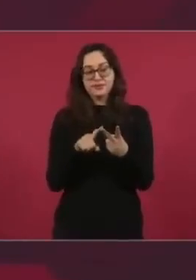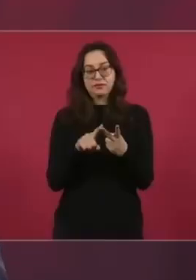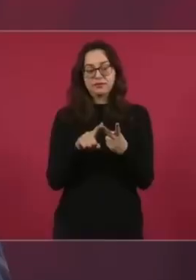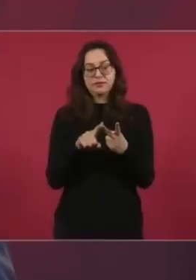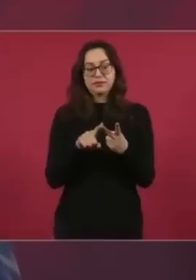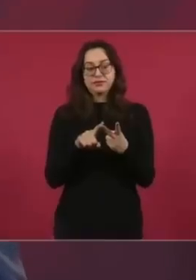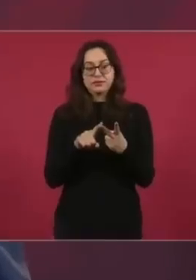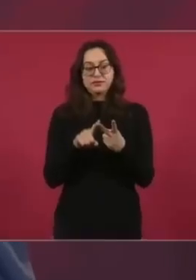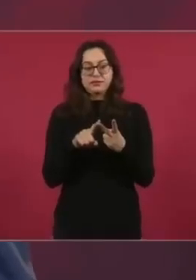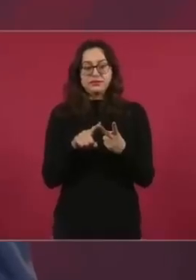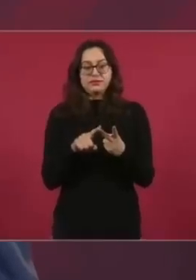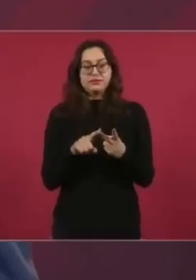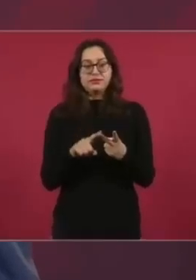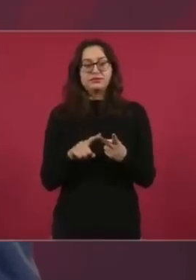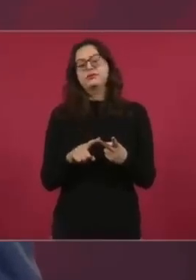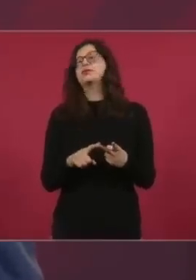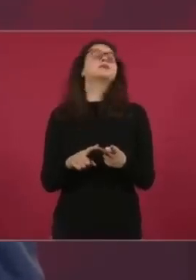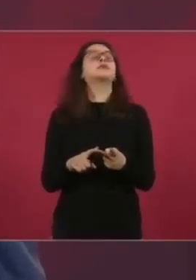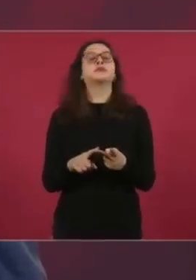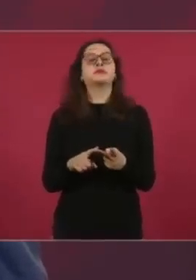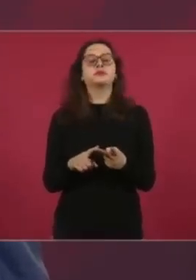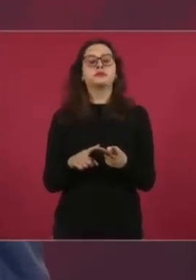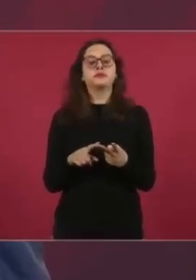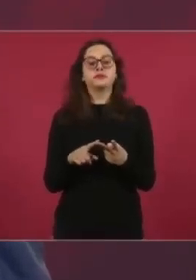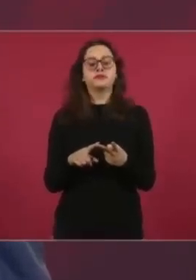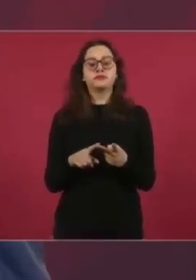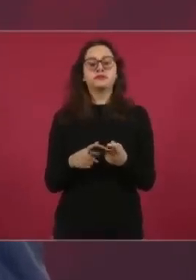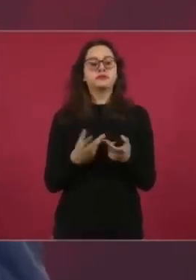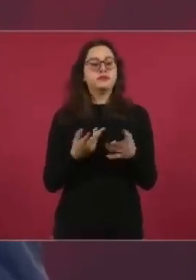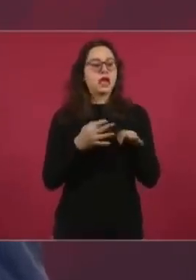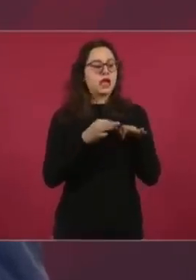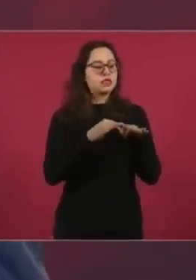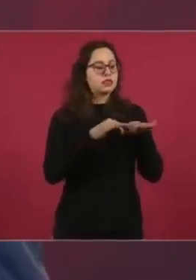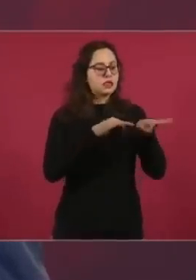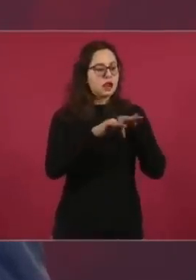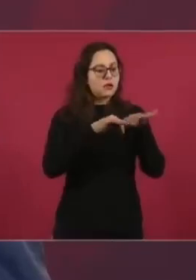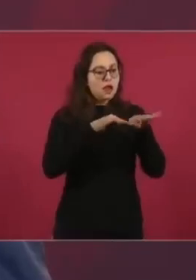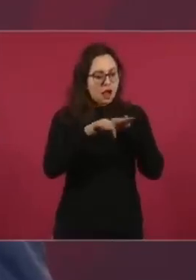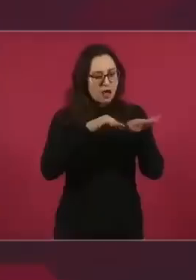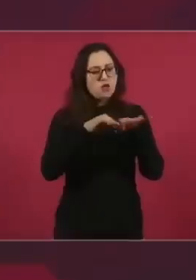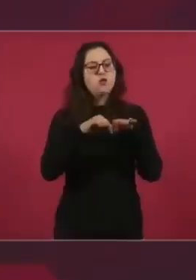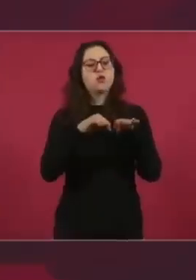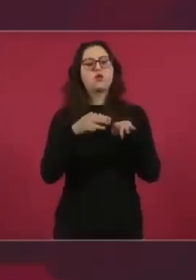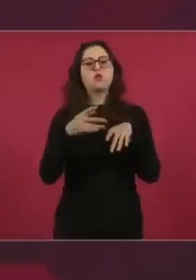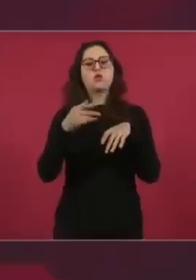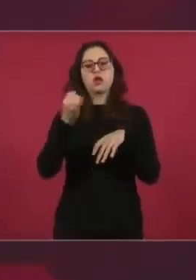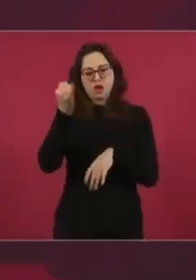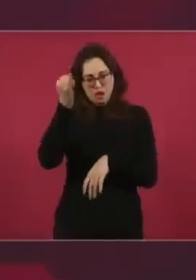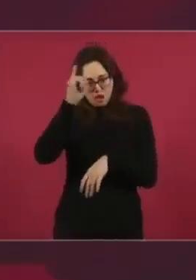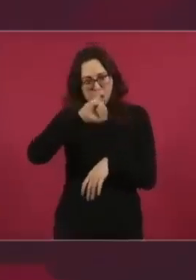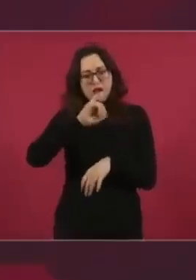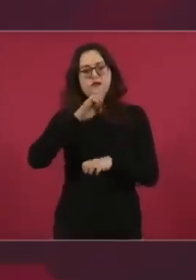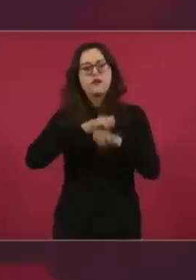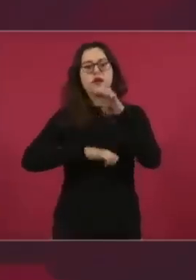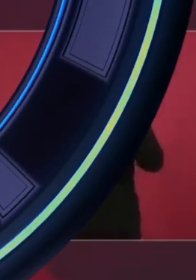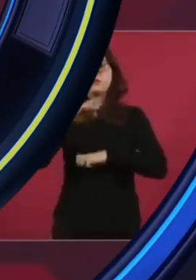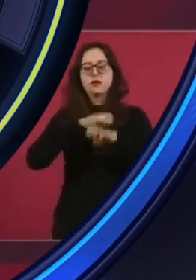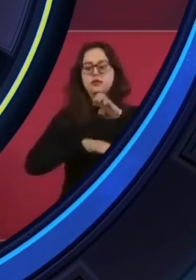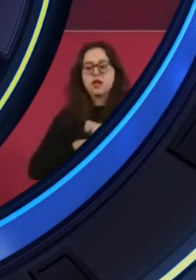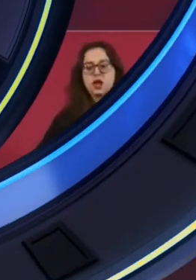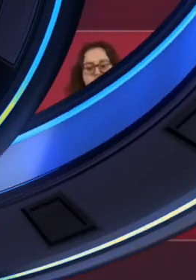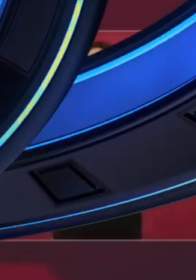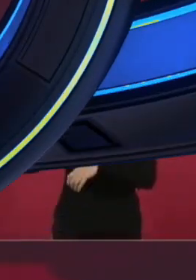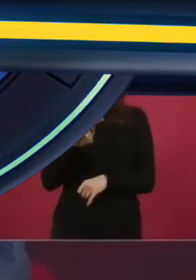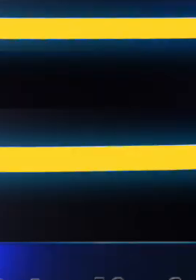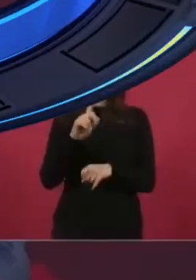en conferencia matutina que junto a la iniciativa privada y el sector obrero lograron llegar al acuerdo en cuanto a porcentaje